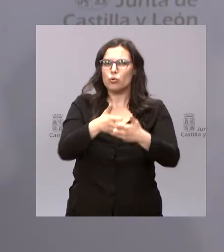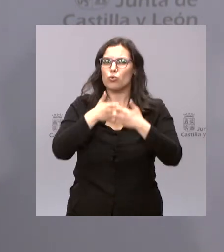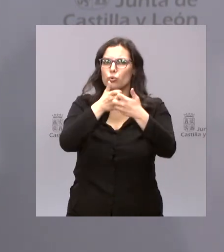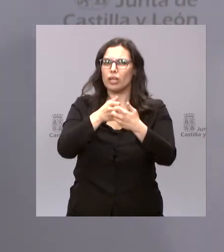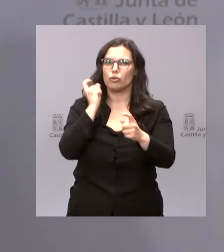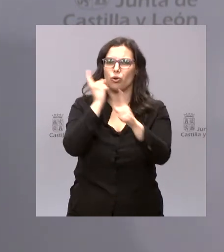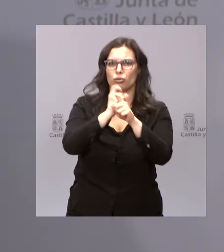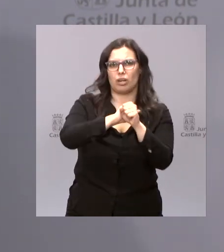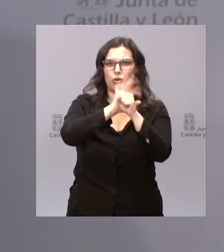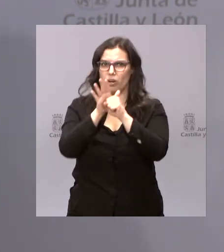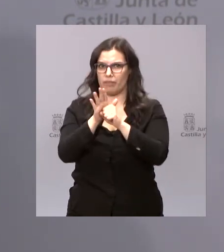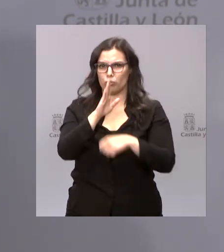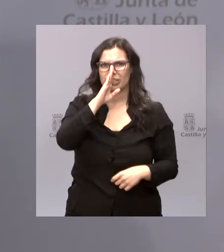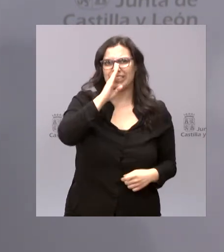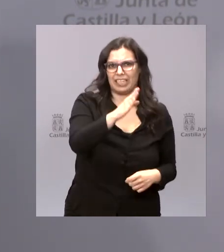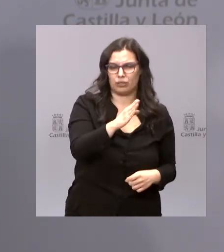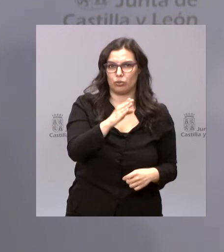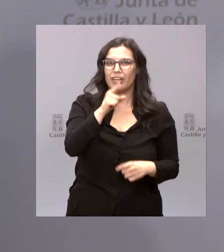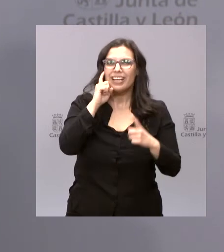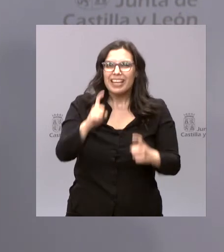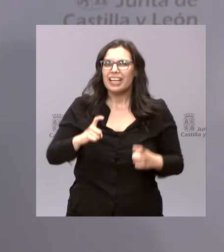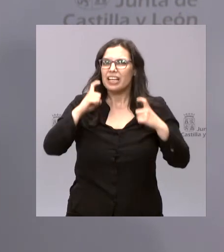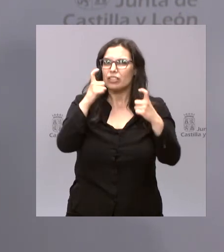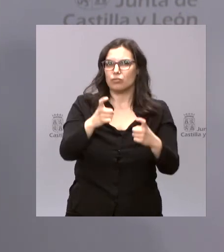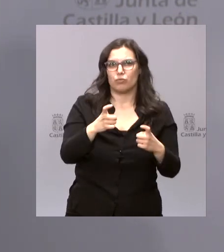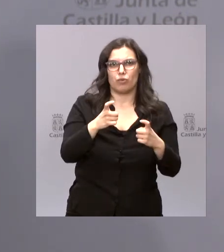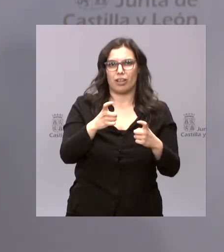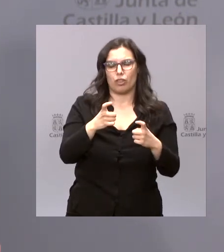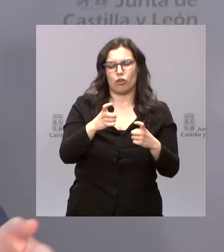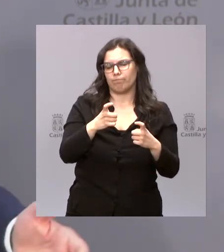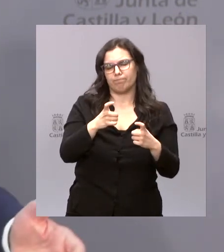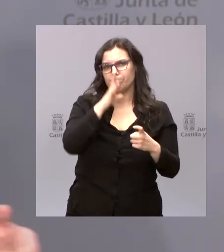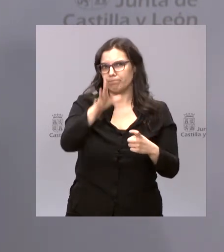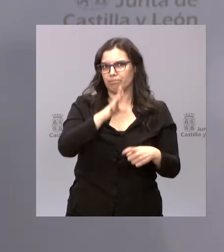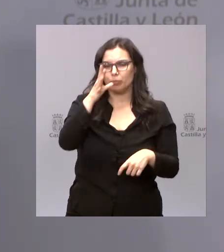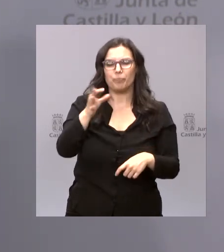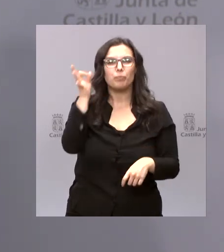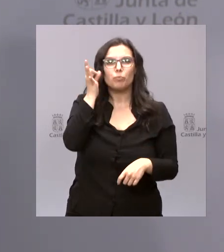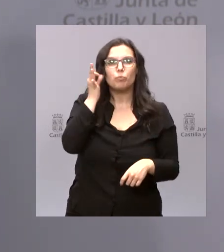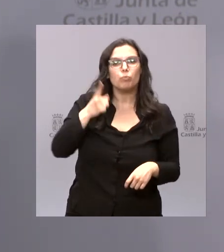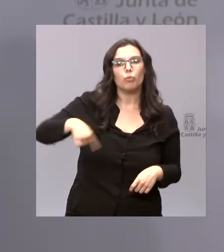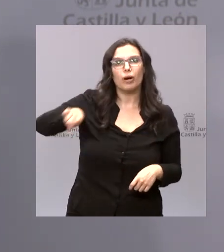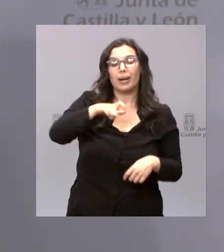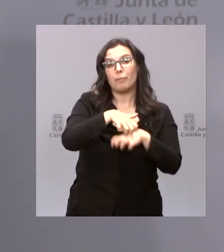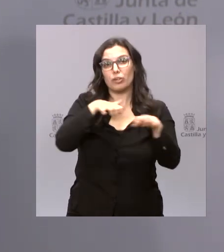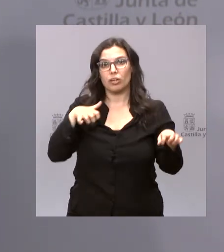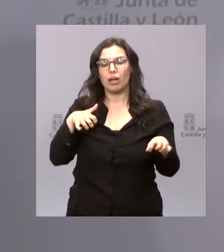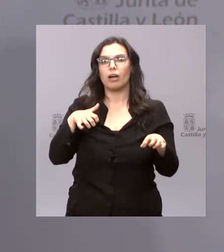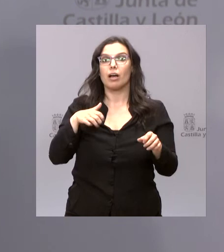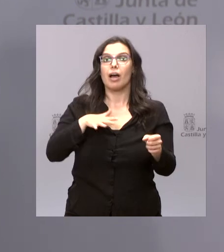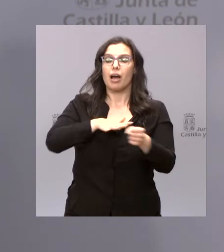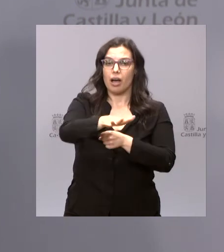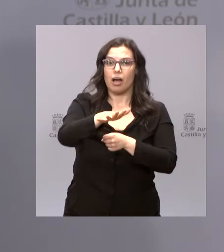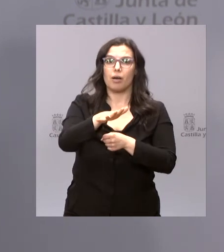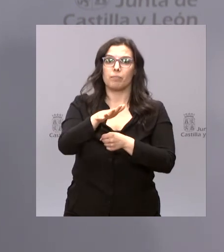la pandemia, haciendo un esfuerzo digno de todo elogio. Mujeres que son en su mayoría en el ámbito de